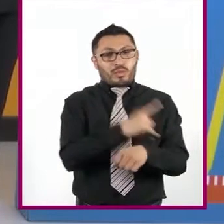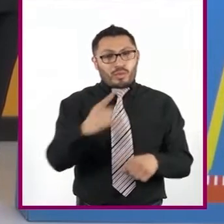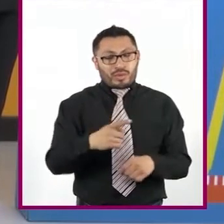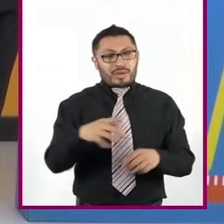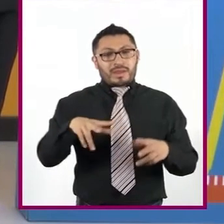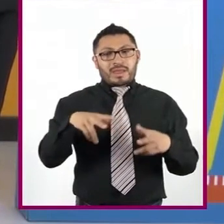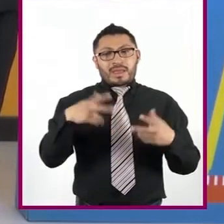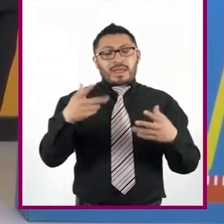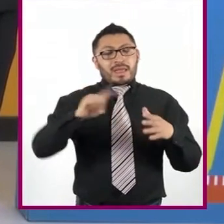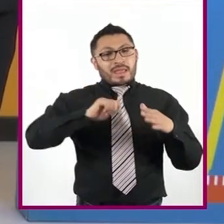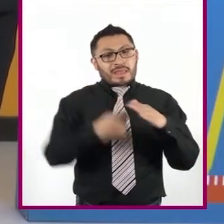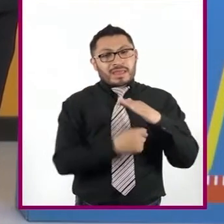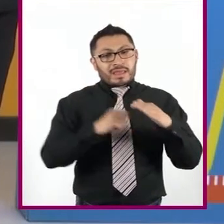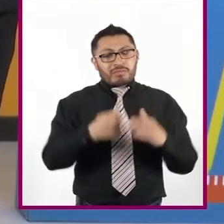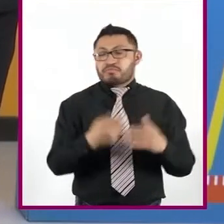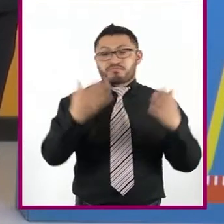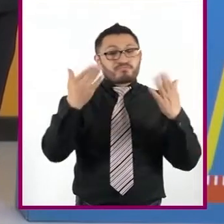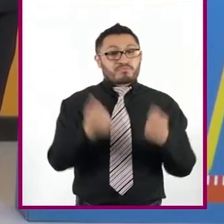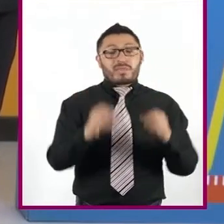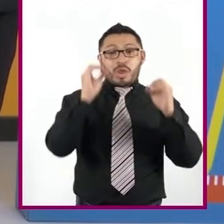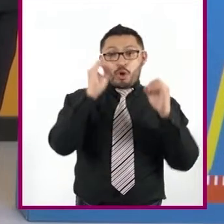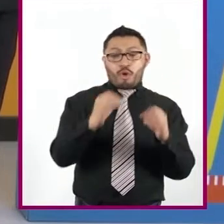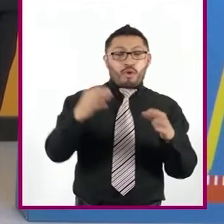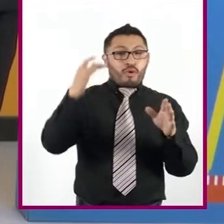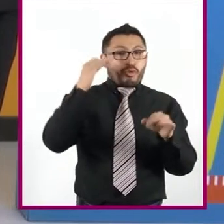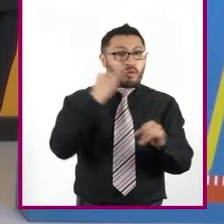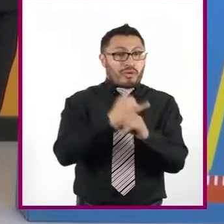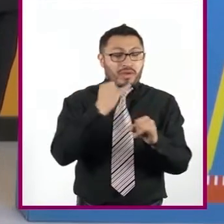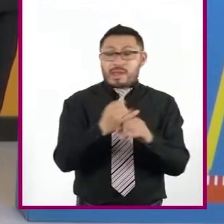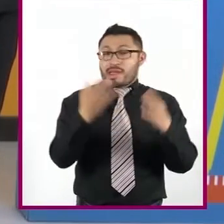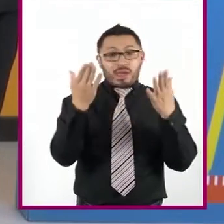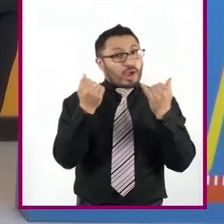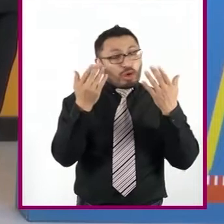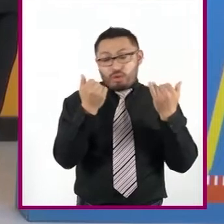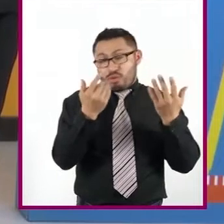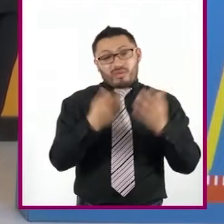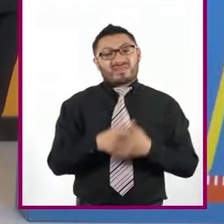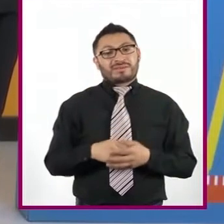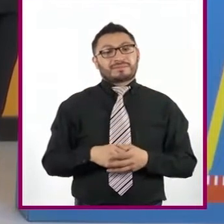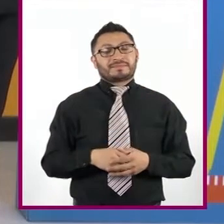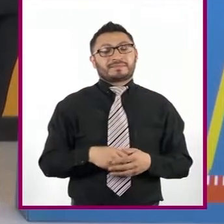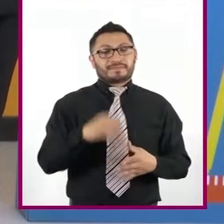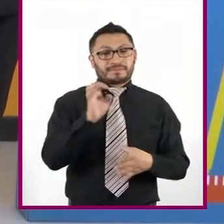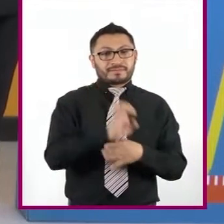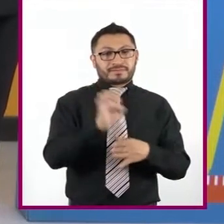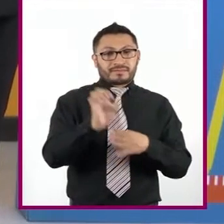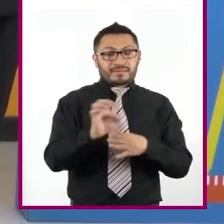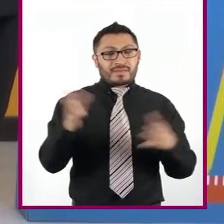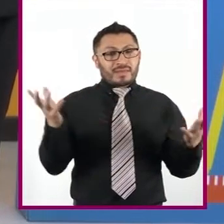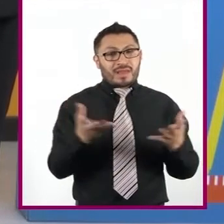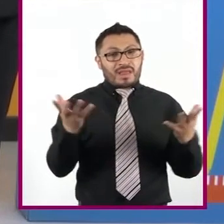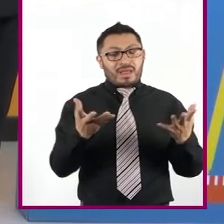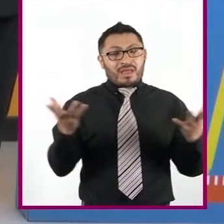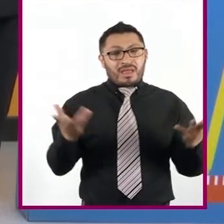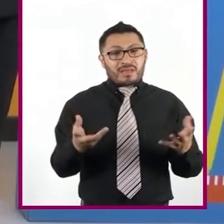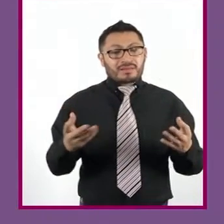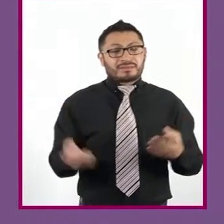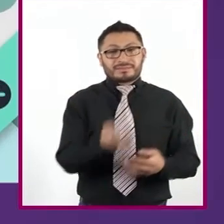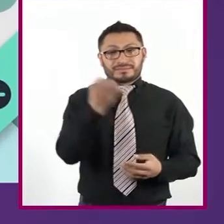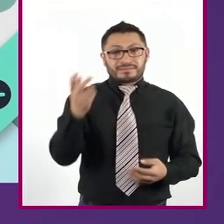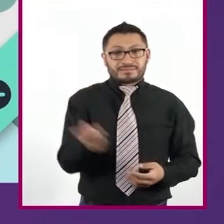equipo tecnológico o falta de conexión a Internet por parte de los mismos, por lo que se procedió a realizar la